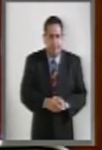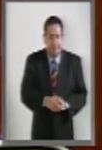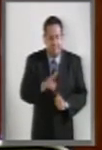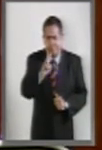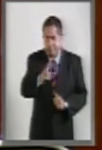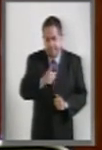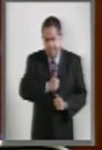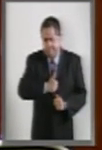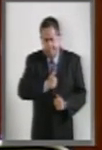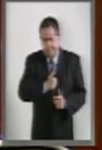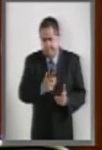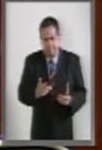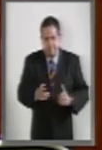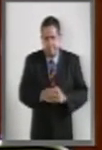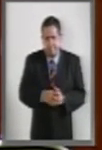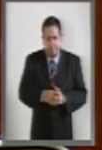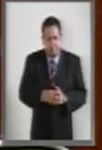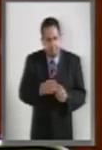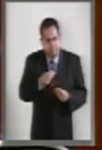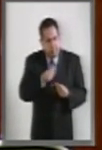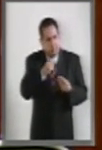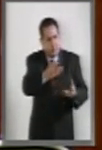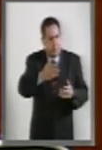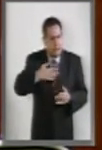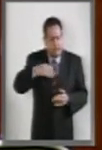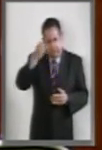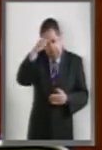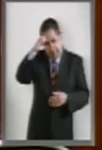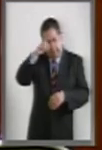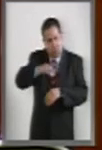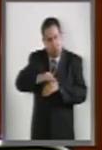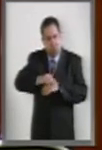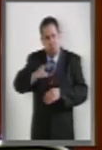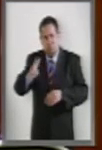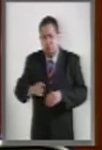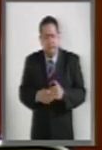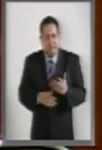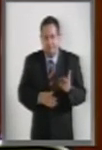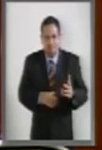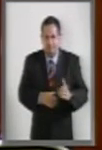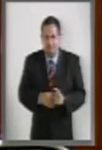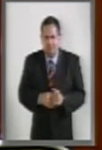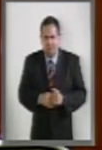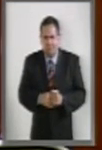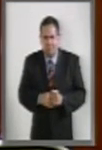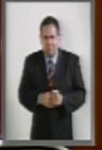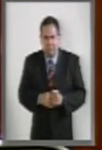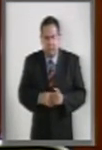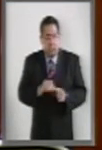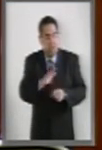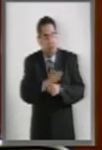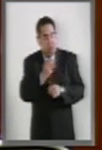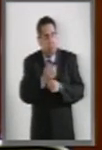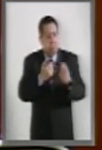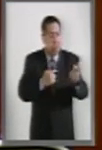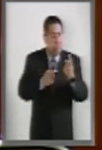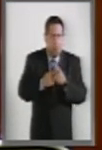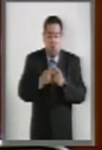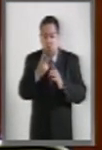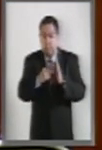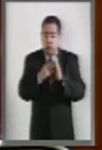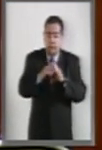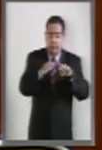lamento compartirle mi experiencia, que no será suficiente el razonamiento este de los 2 millones